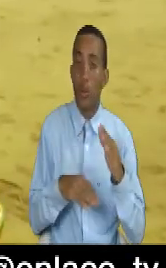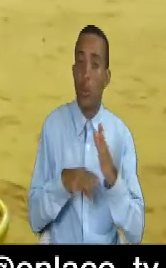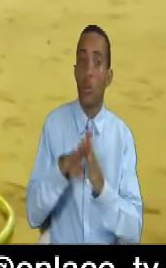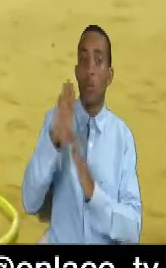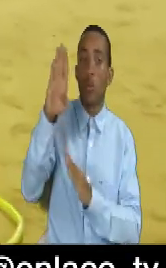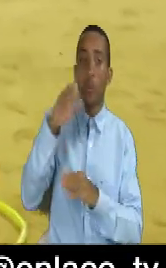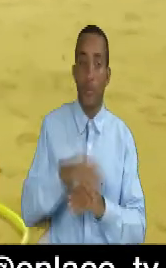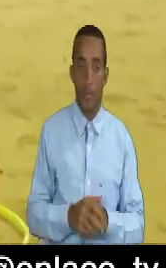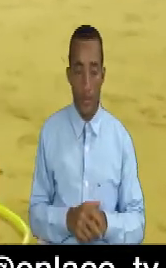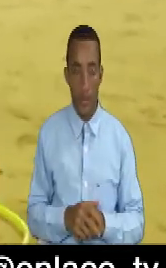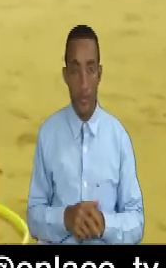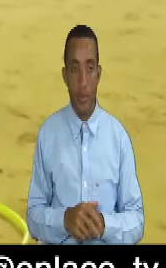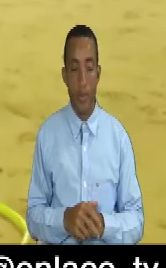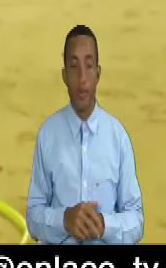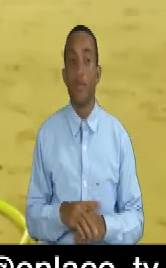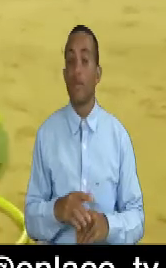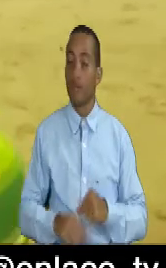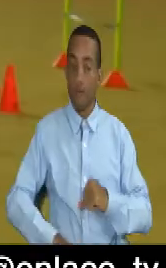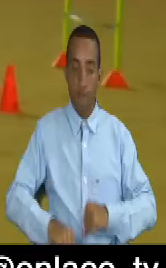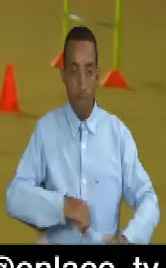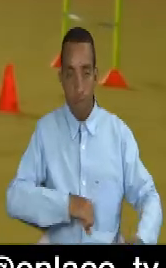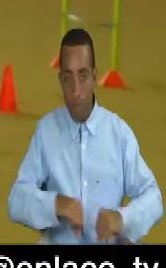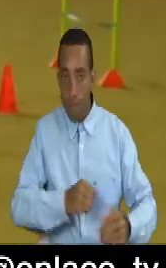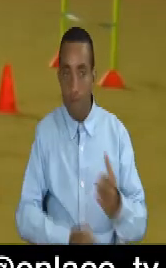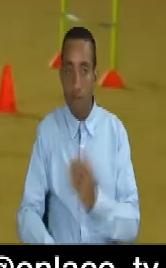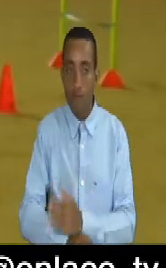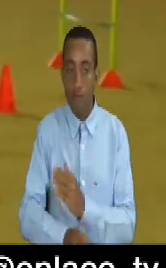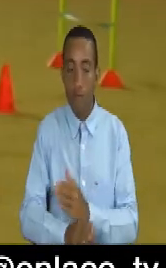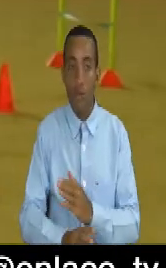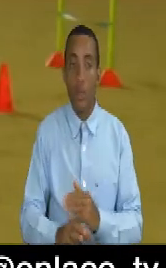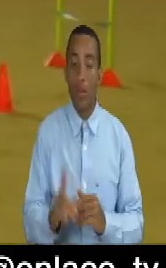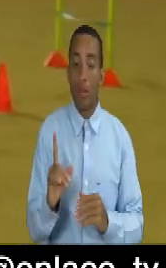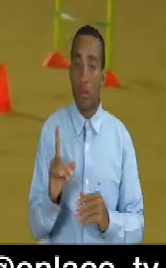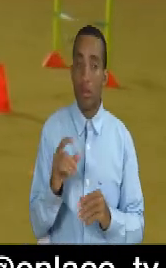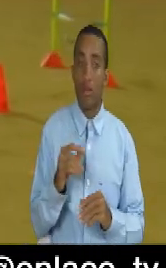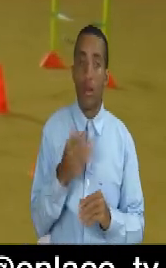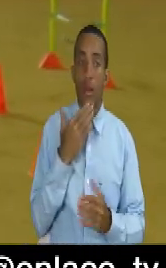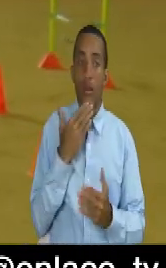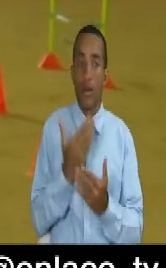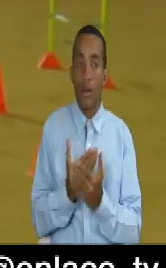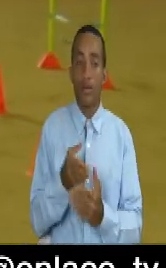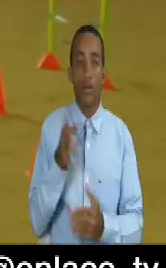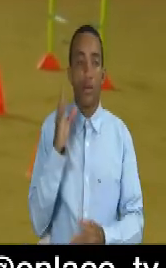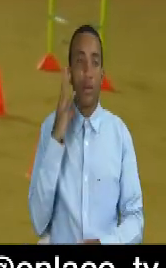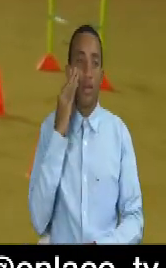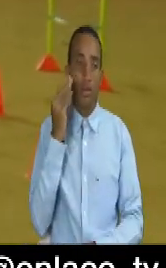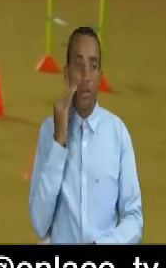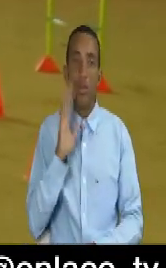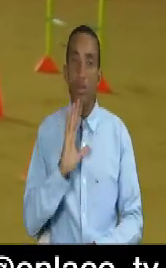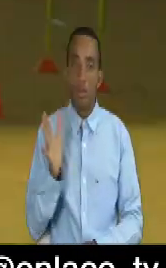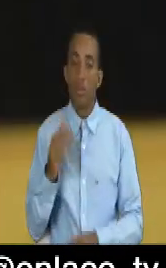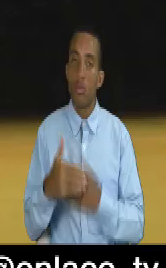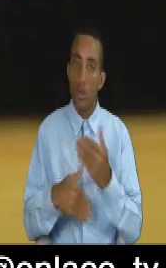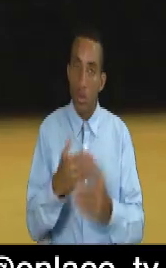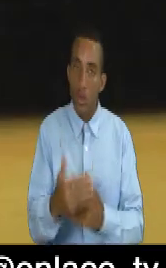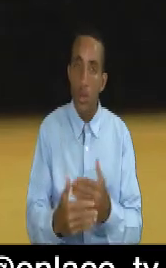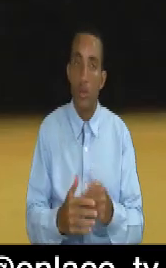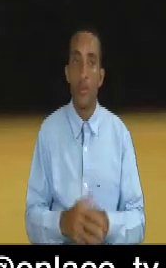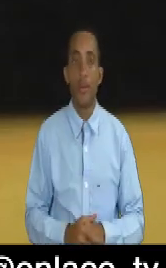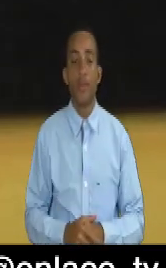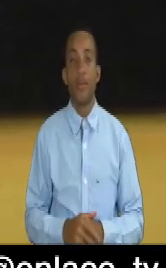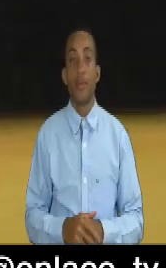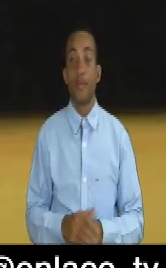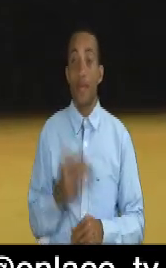trabajando y con el recorrido que gracias a Dios que nosotros tenemos, los años, todo va marchando poco a poco. Estas